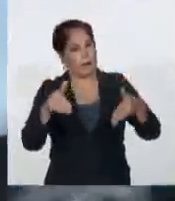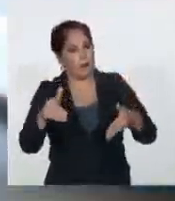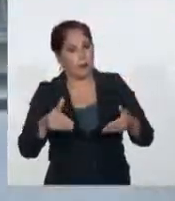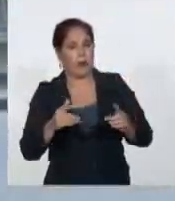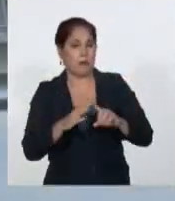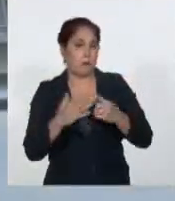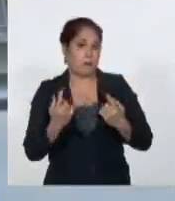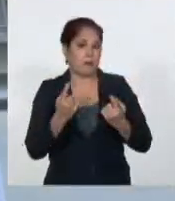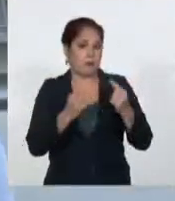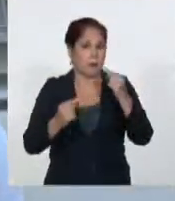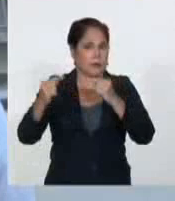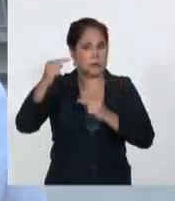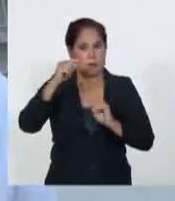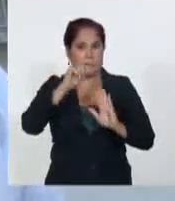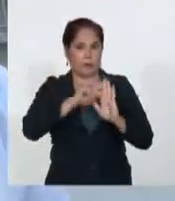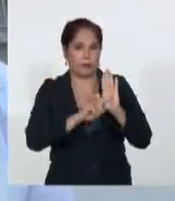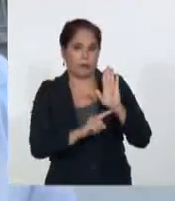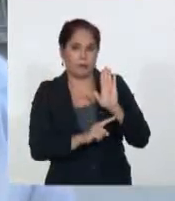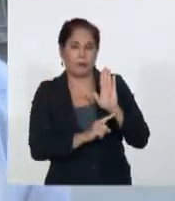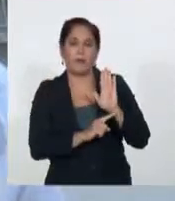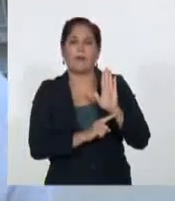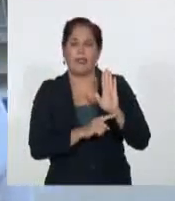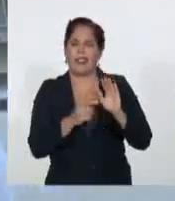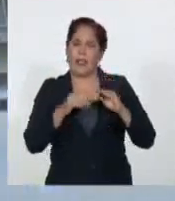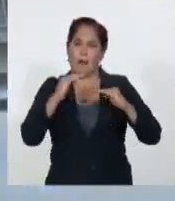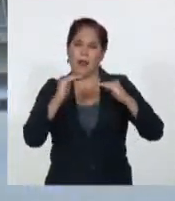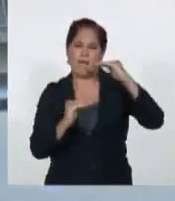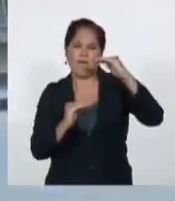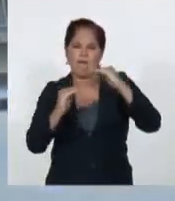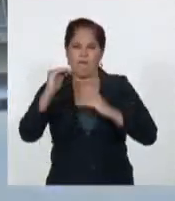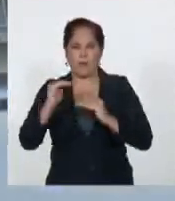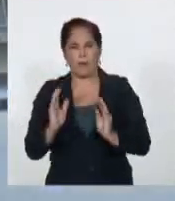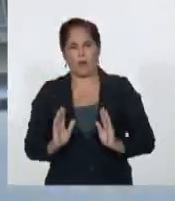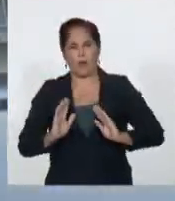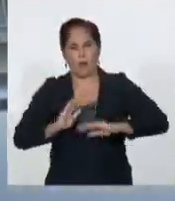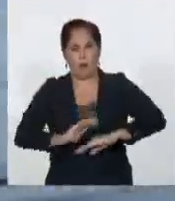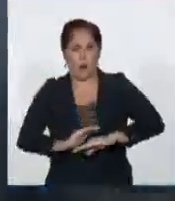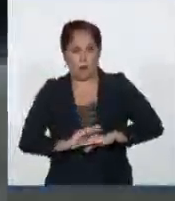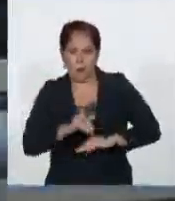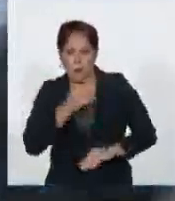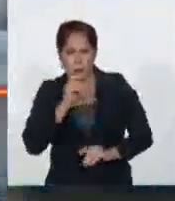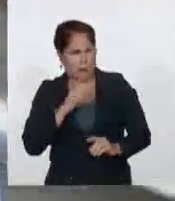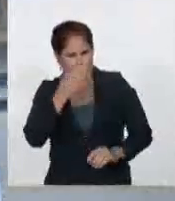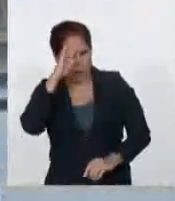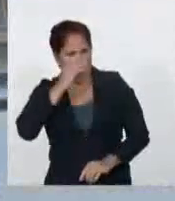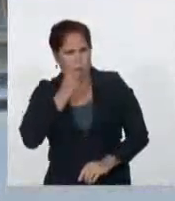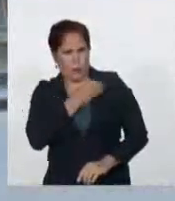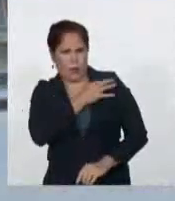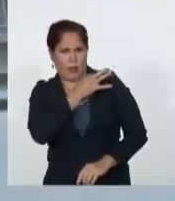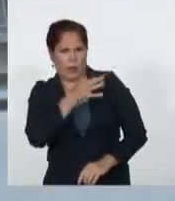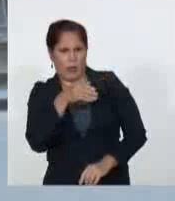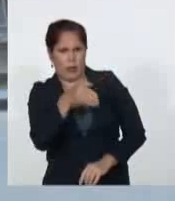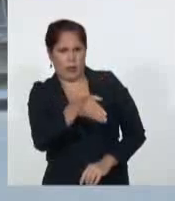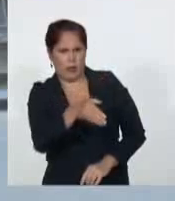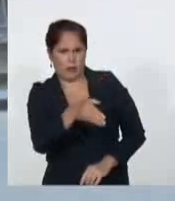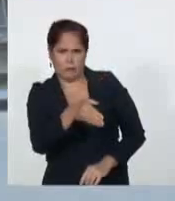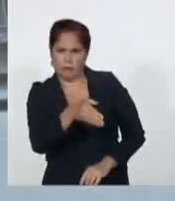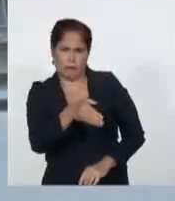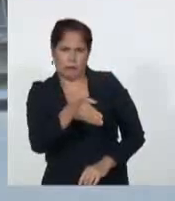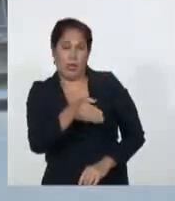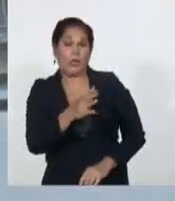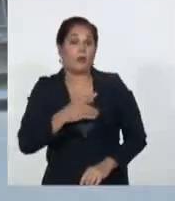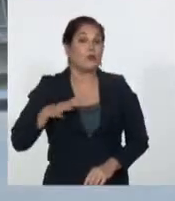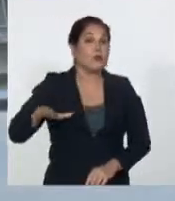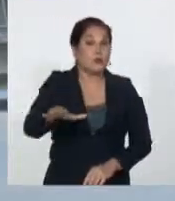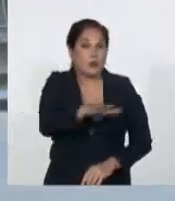como uno de sus estándares de la reducción de la desigualdades de las inequidades que no haya la posibilidad de que todas las organizaciones